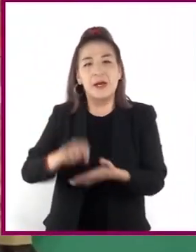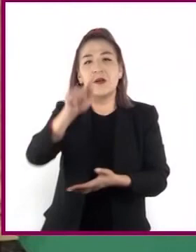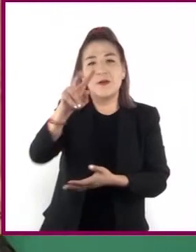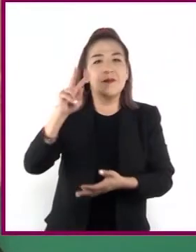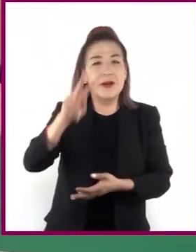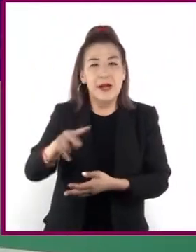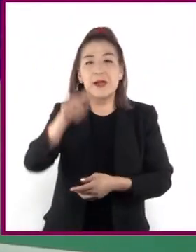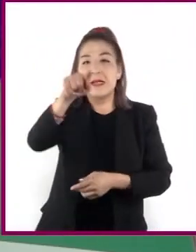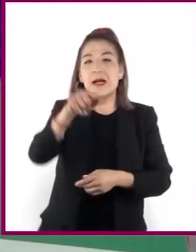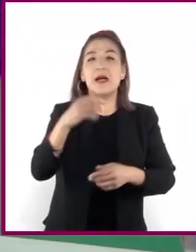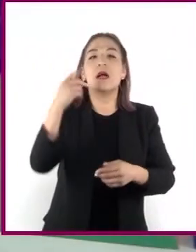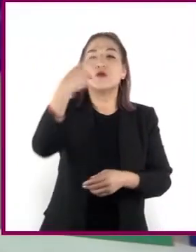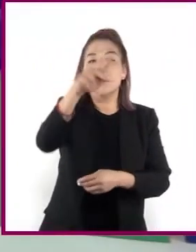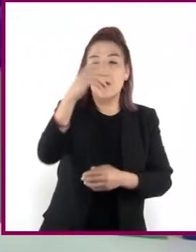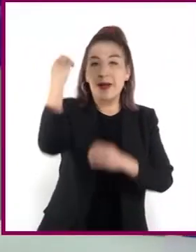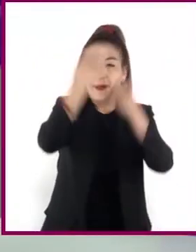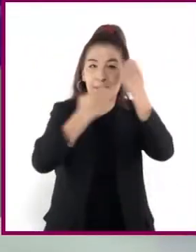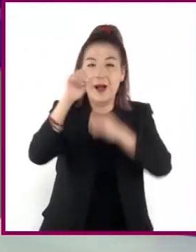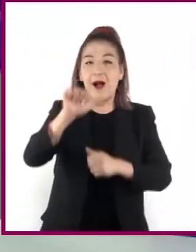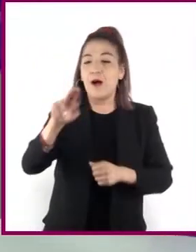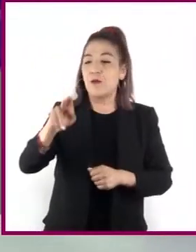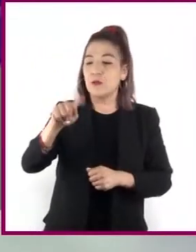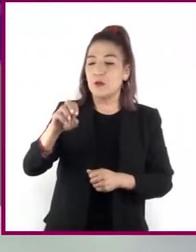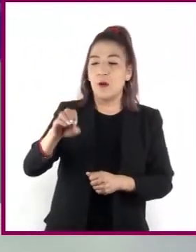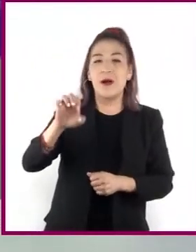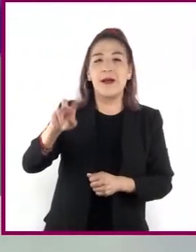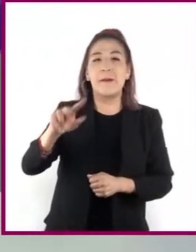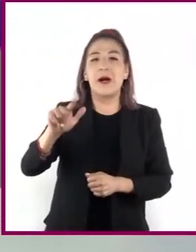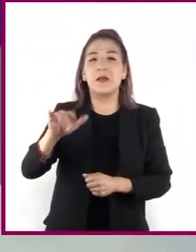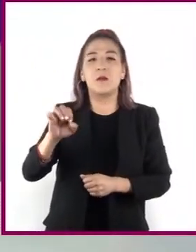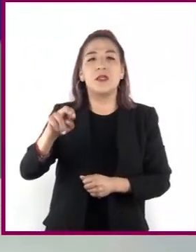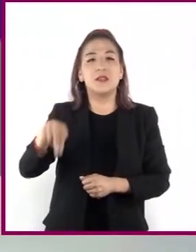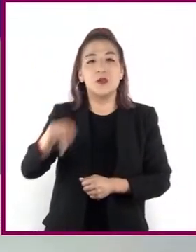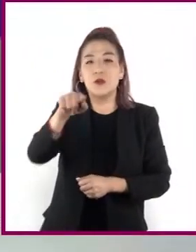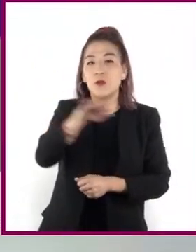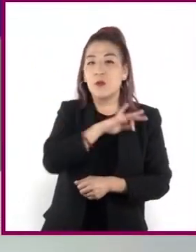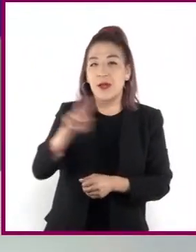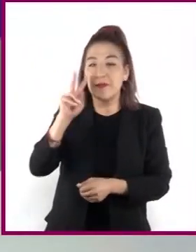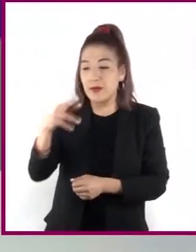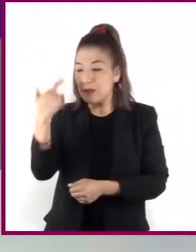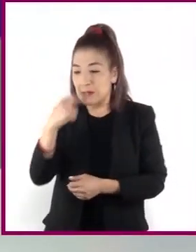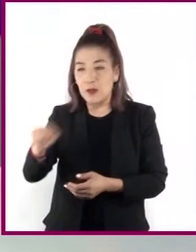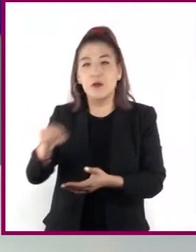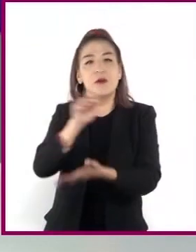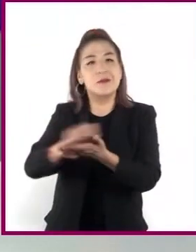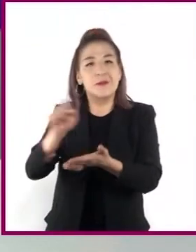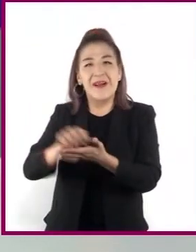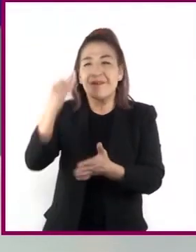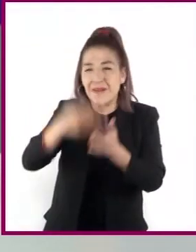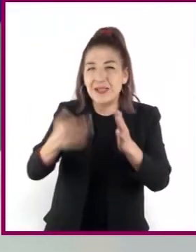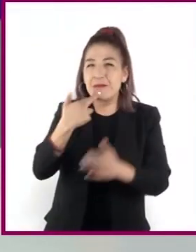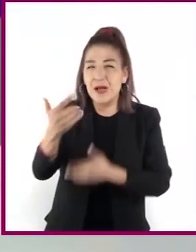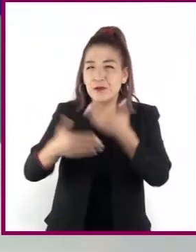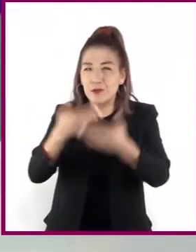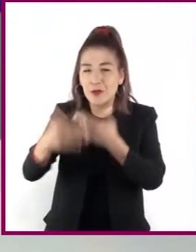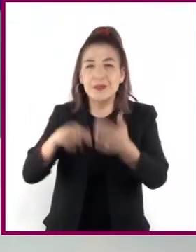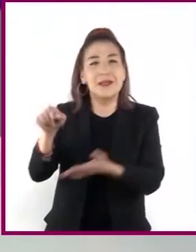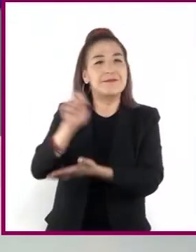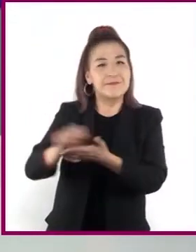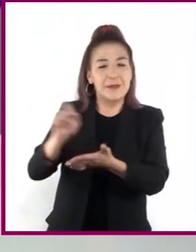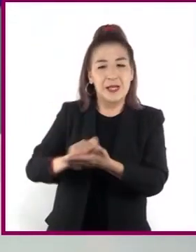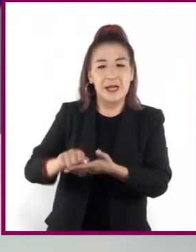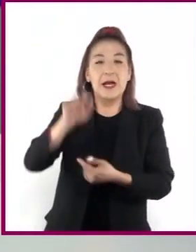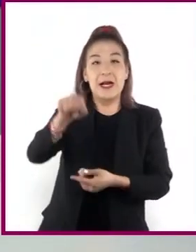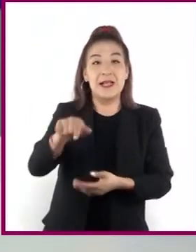la autoevaluación en su texto y evaluar a partir de este recurso sus áreas de oportunidad. Como lo hemos visto,